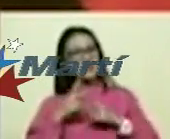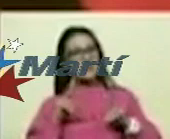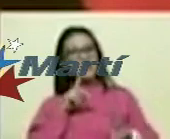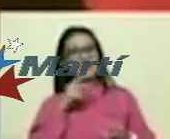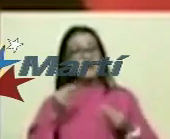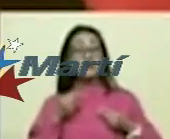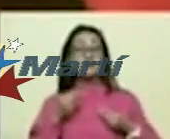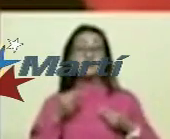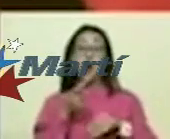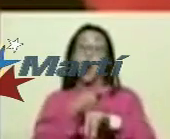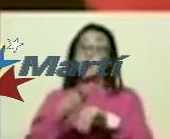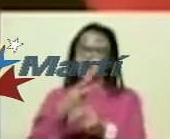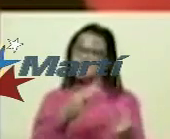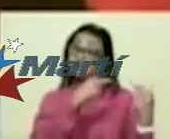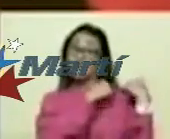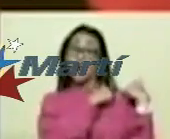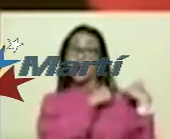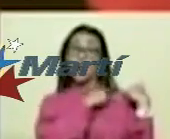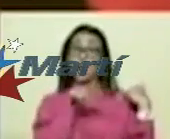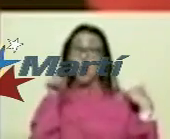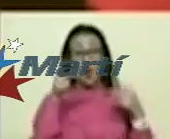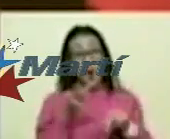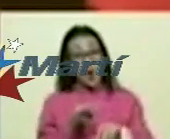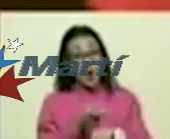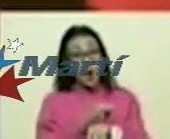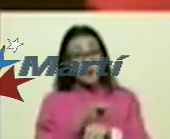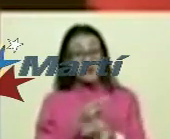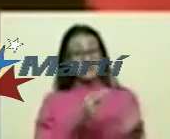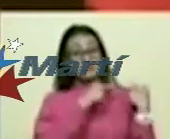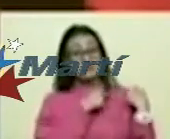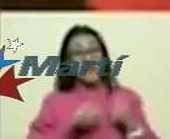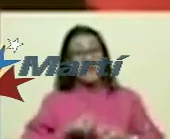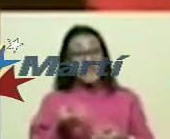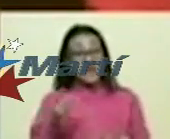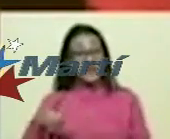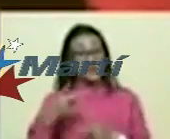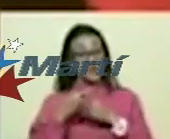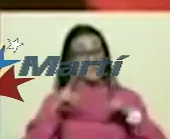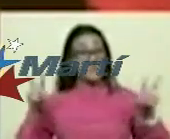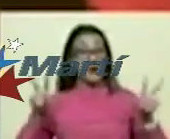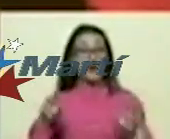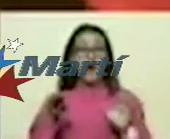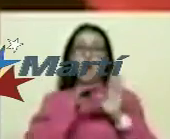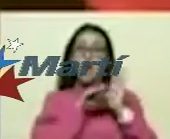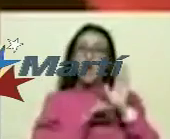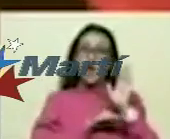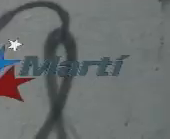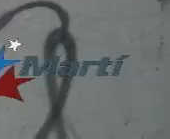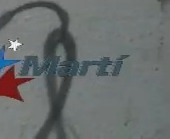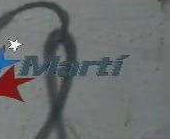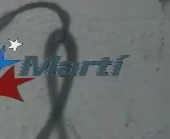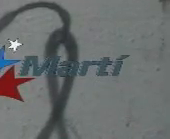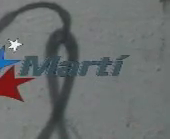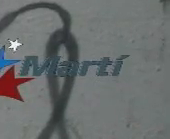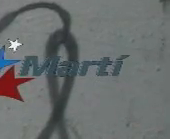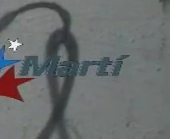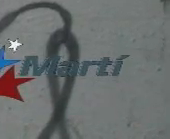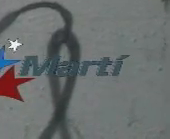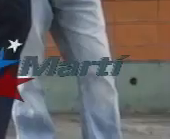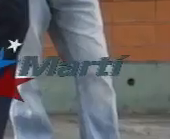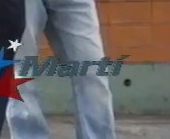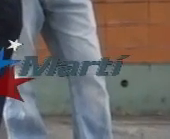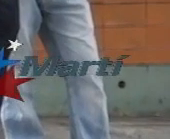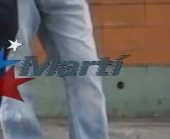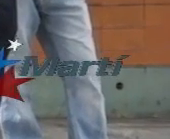que ser el Estado. El Estado tiene que garantizar el derecho a la paz. Y aquí están las normas para garantizar el derecho a la paz. La ley, que considera contraria